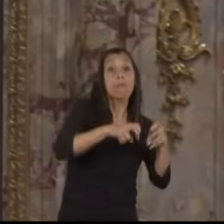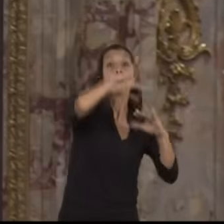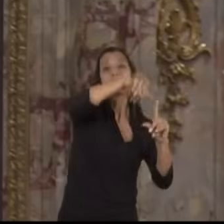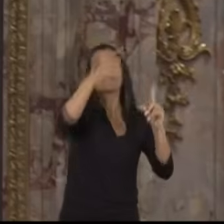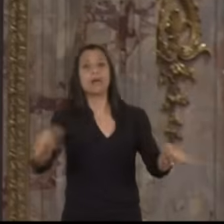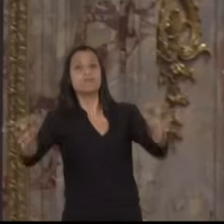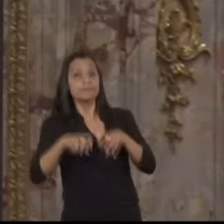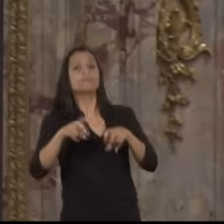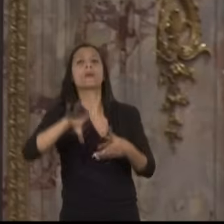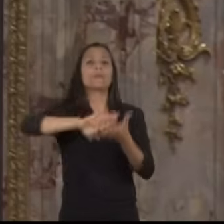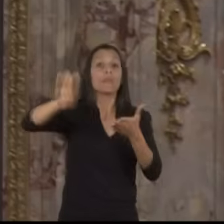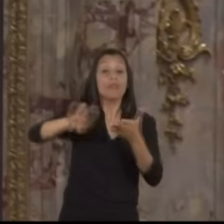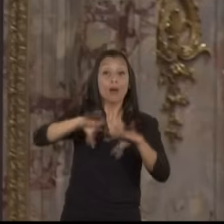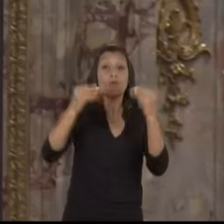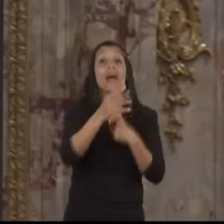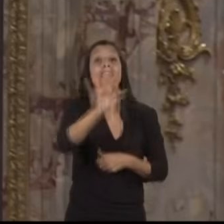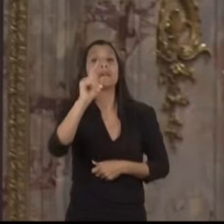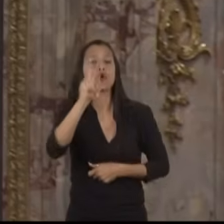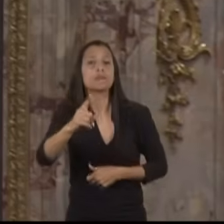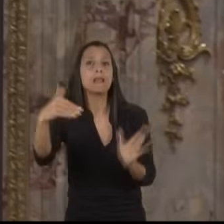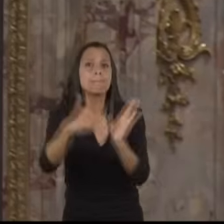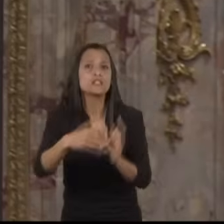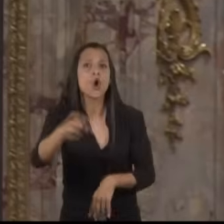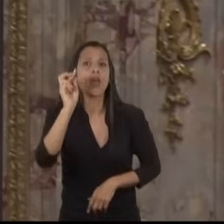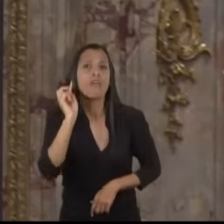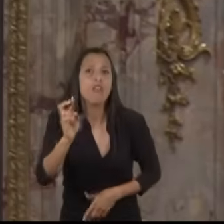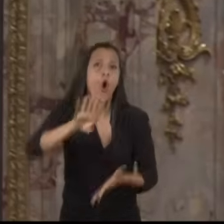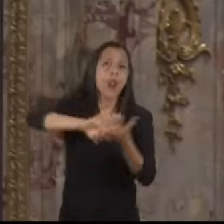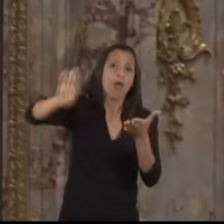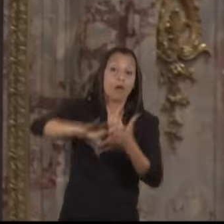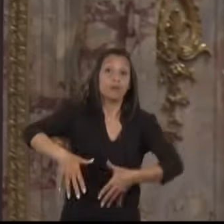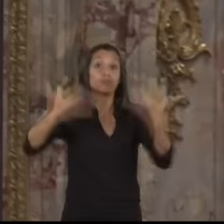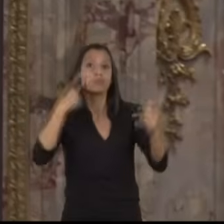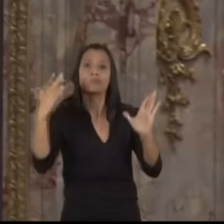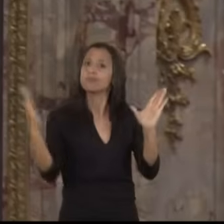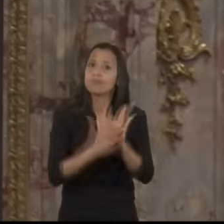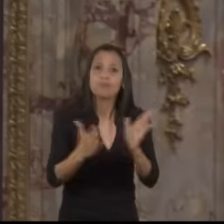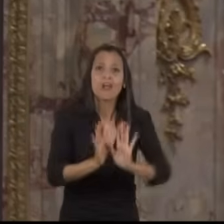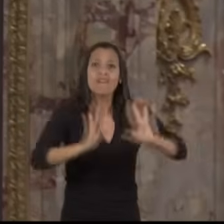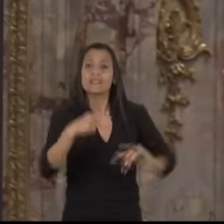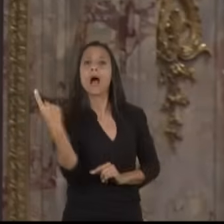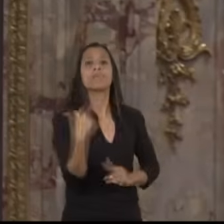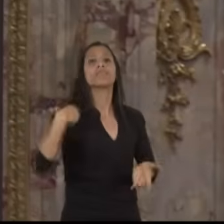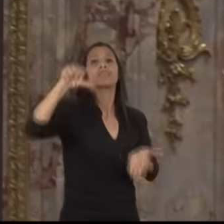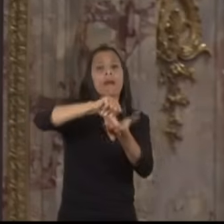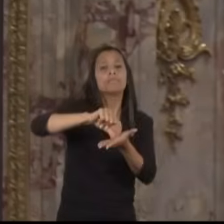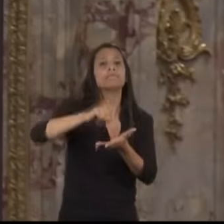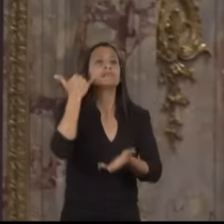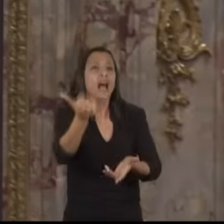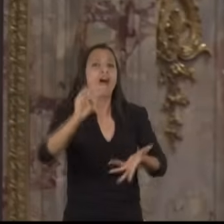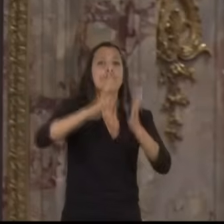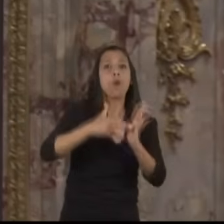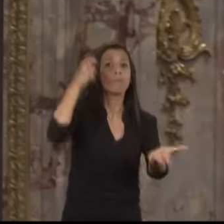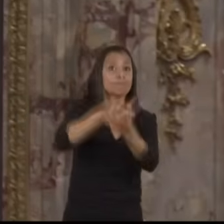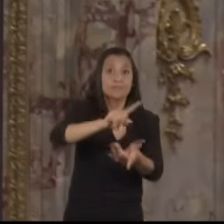una deuda pública de 500.000 millones de dólares y una historia que nos ha mostrado como defolteadores seriales, motivo por